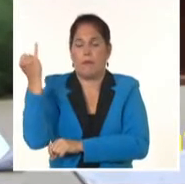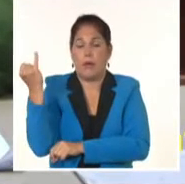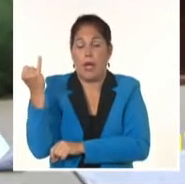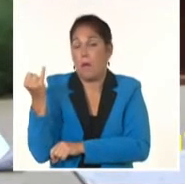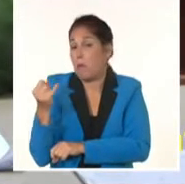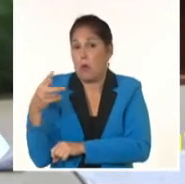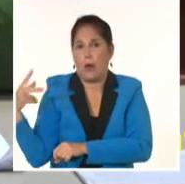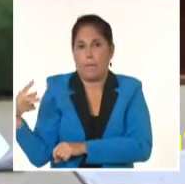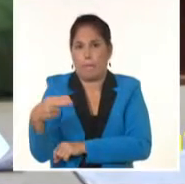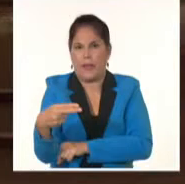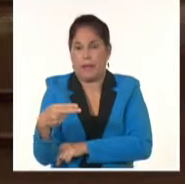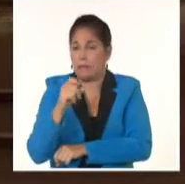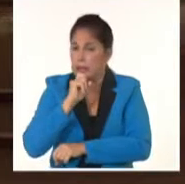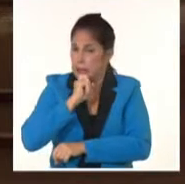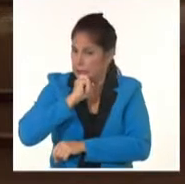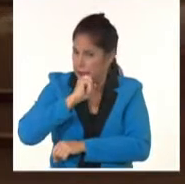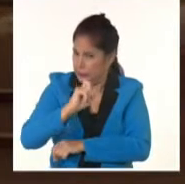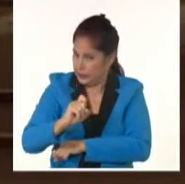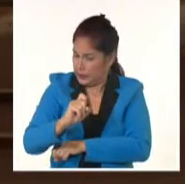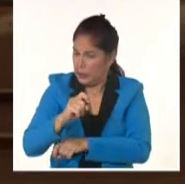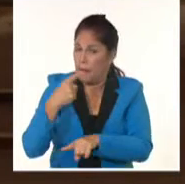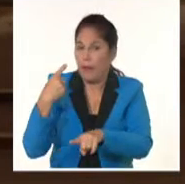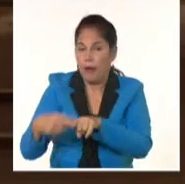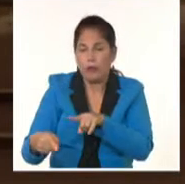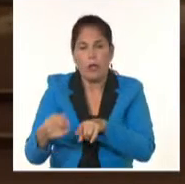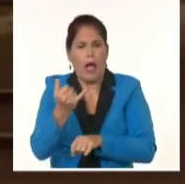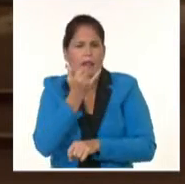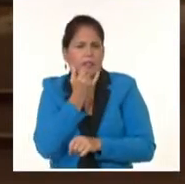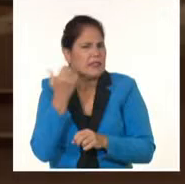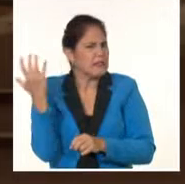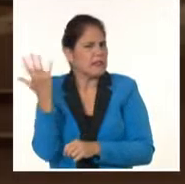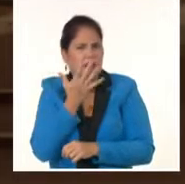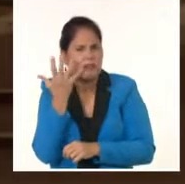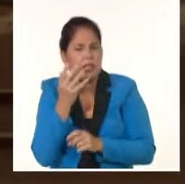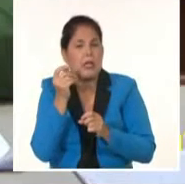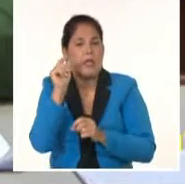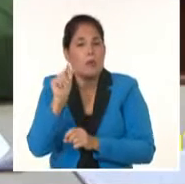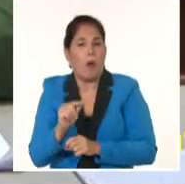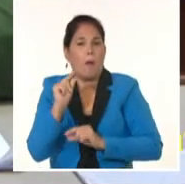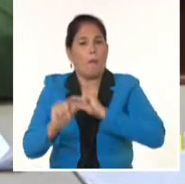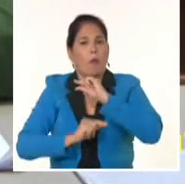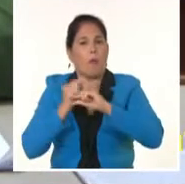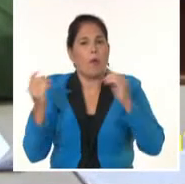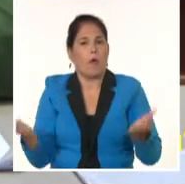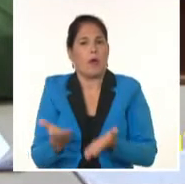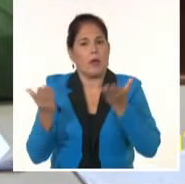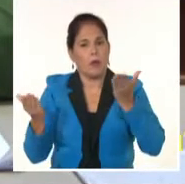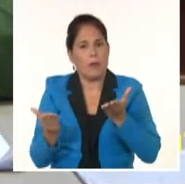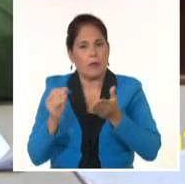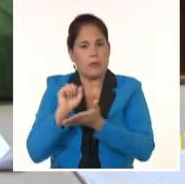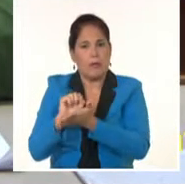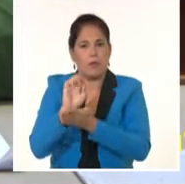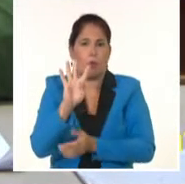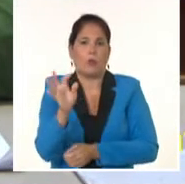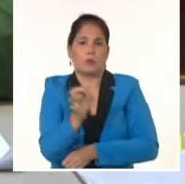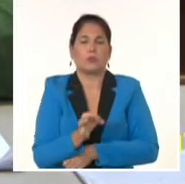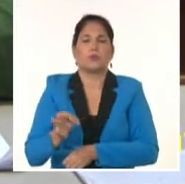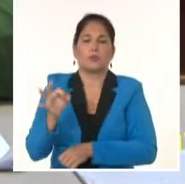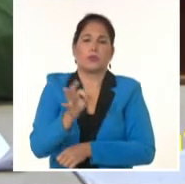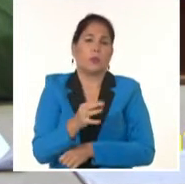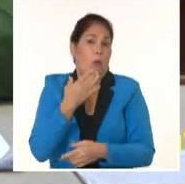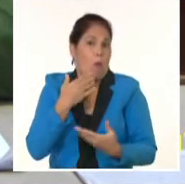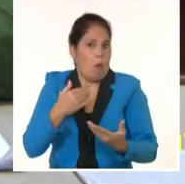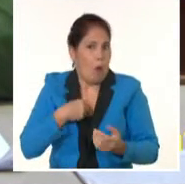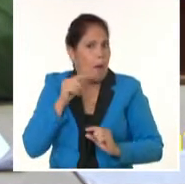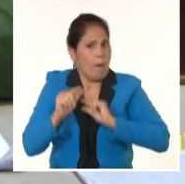horas del paso del huracán. También habló de las afectaciones, de lo que han hecho para recuperar los servicios en los 4 municipios y de cómo de